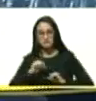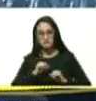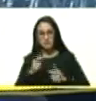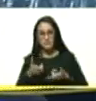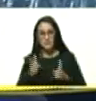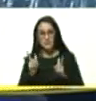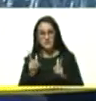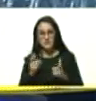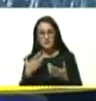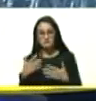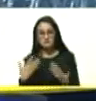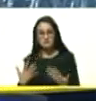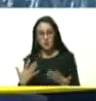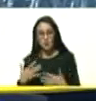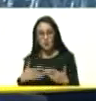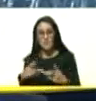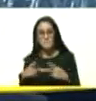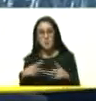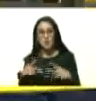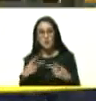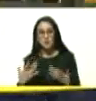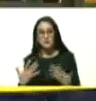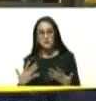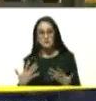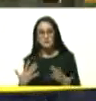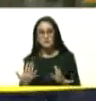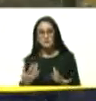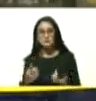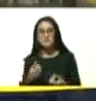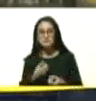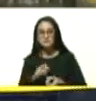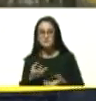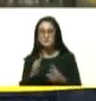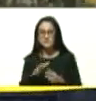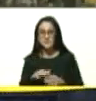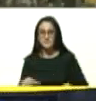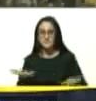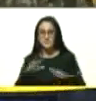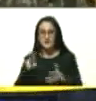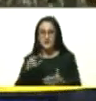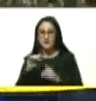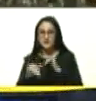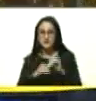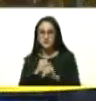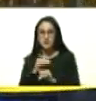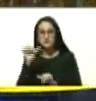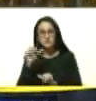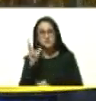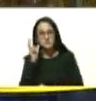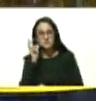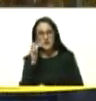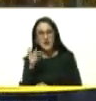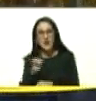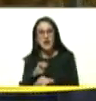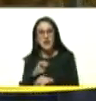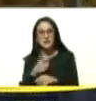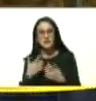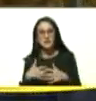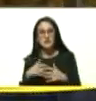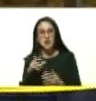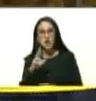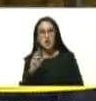permitan dinamizar el aparato productivo, por supuesto, colocando este producto a nivel internacional. Vamos a escuchar la intervención del gerente de la planta, el